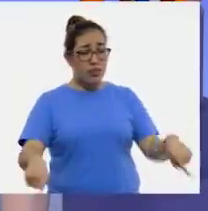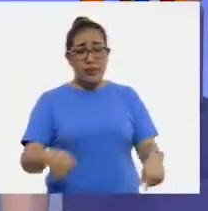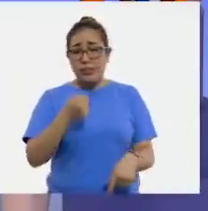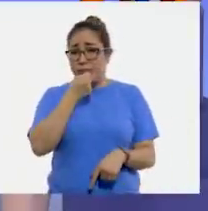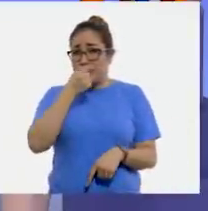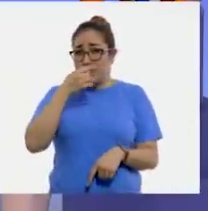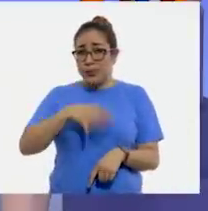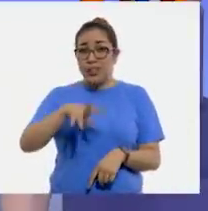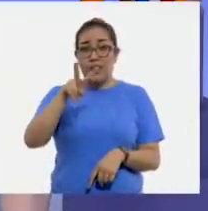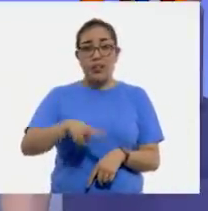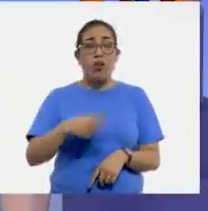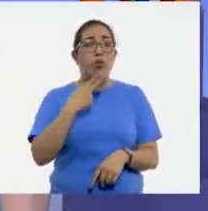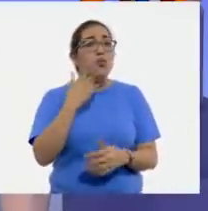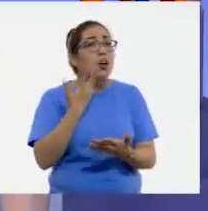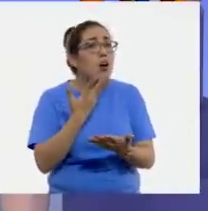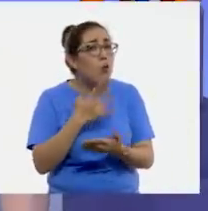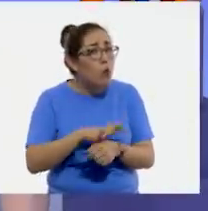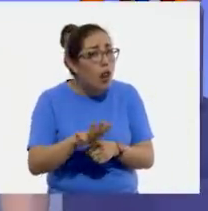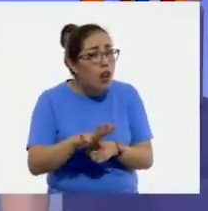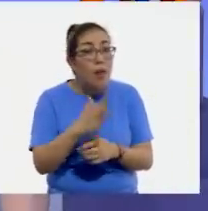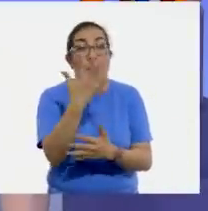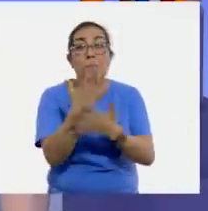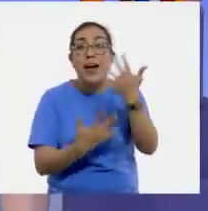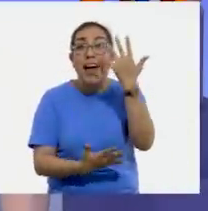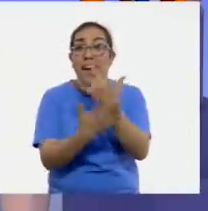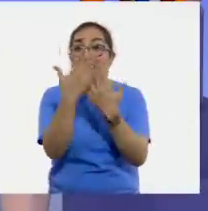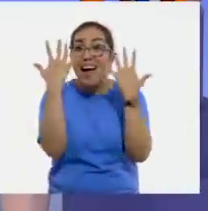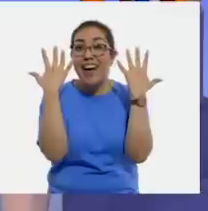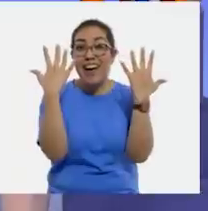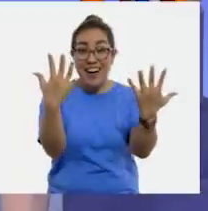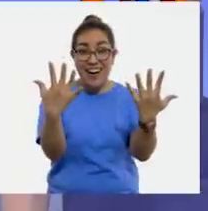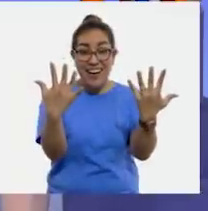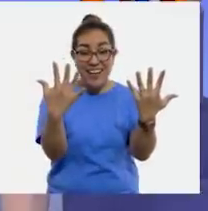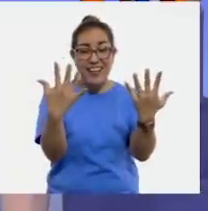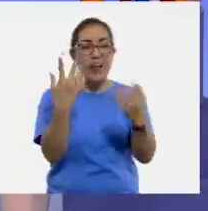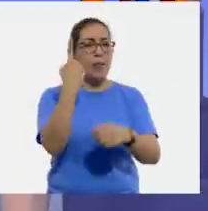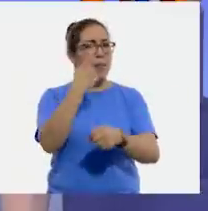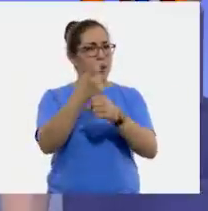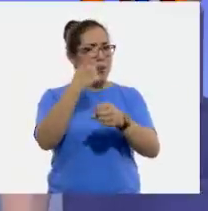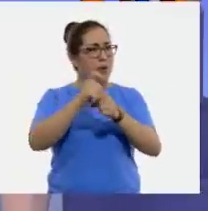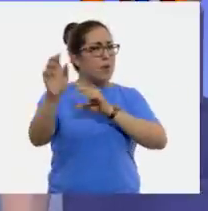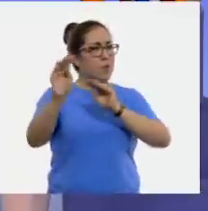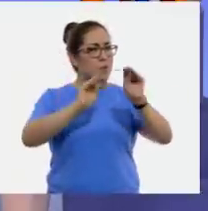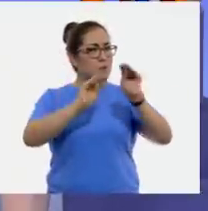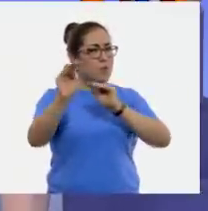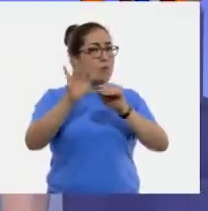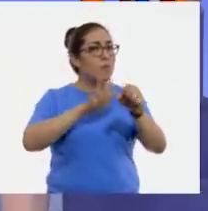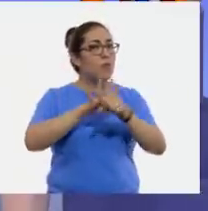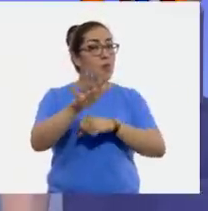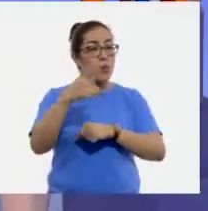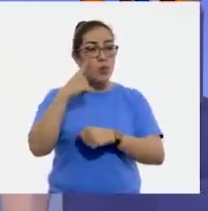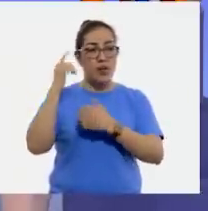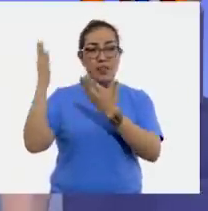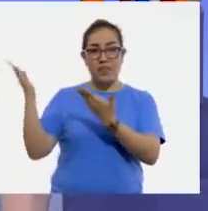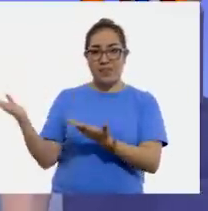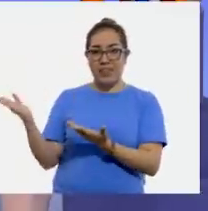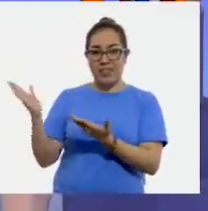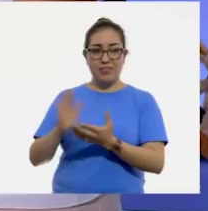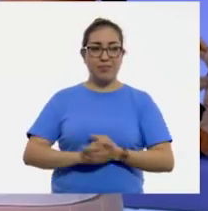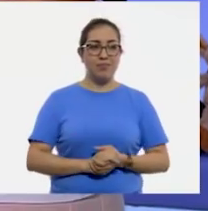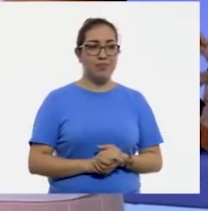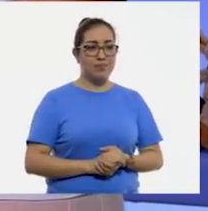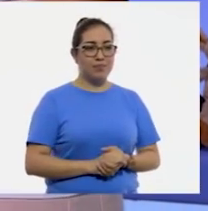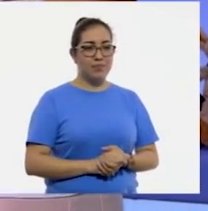Se trata de tus manos. ¡Wow! Para hacer el primer movimiento, vas a poner tu mano como si fuera